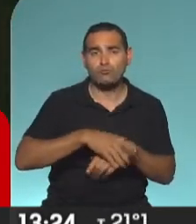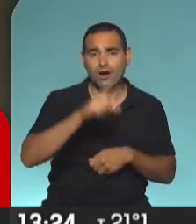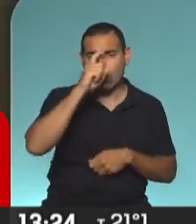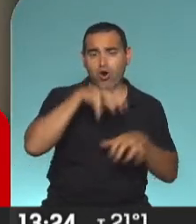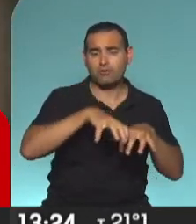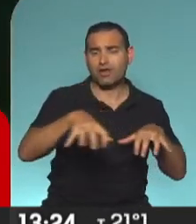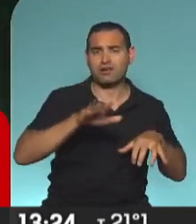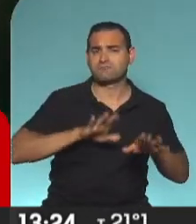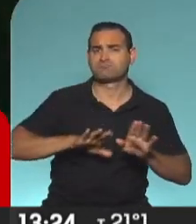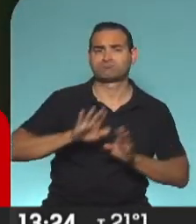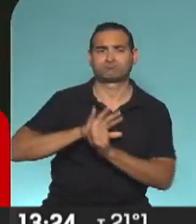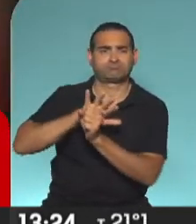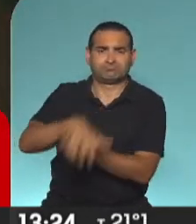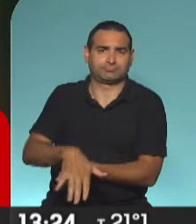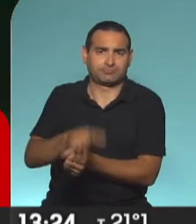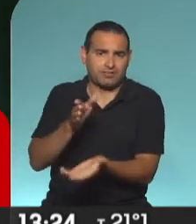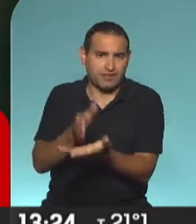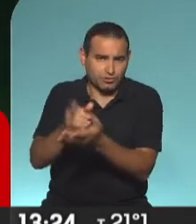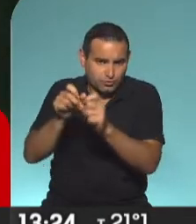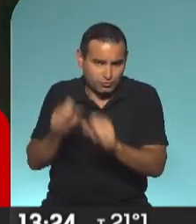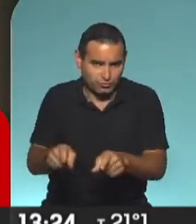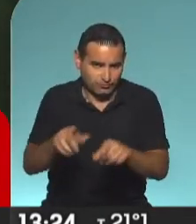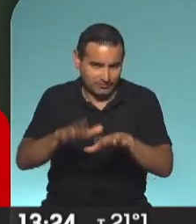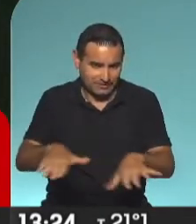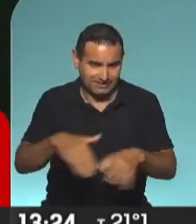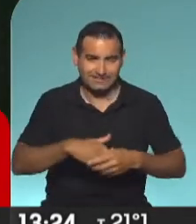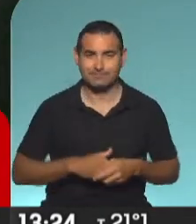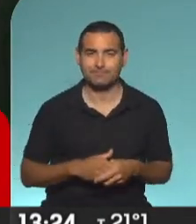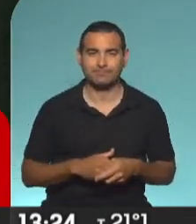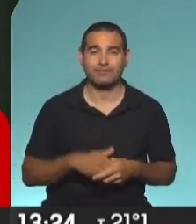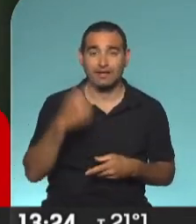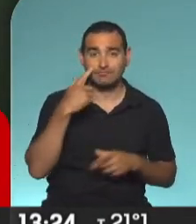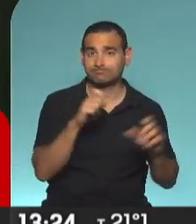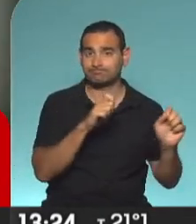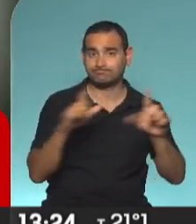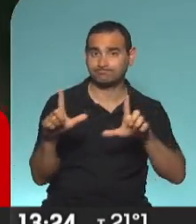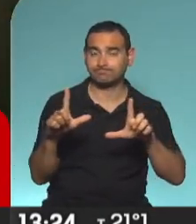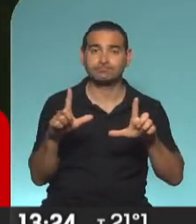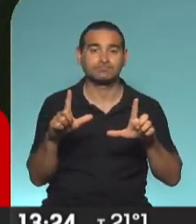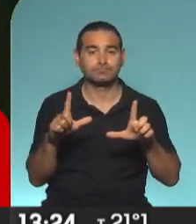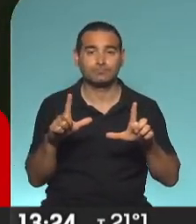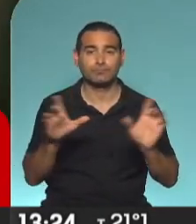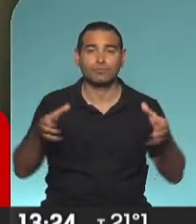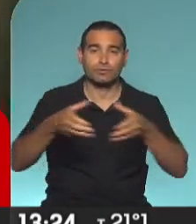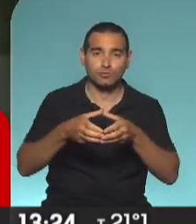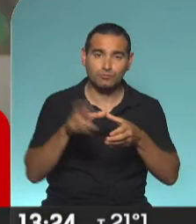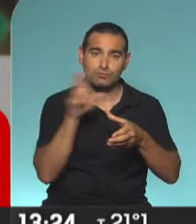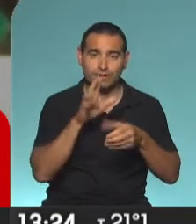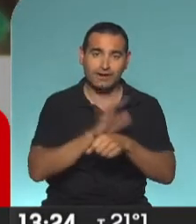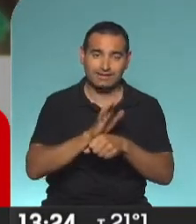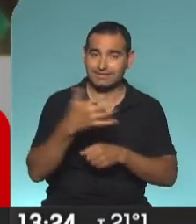una vez más los derechos de las niñas. Así veíamos imágenes de lo que es la colectiva de actrices